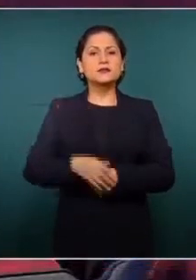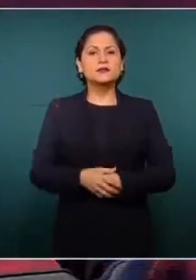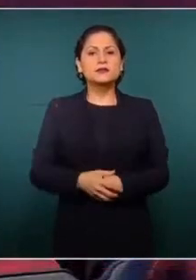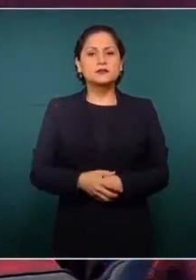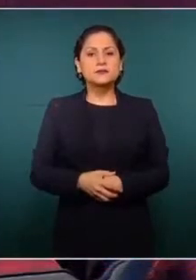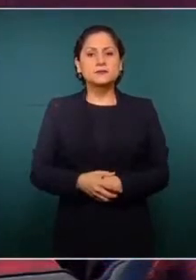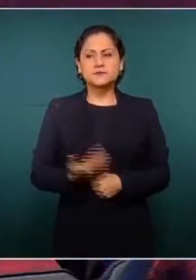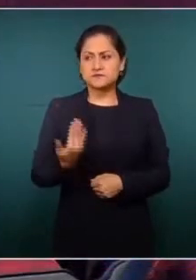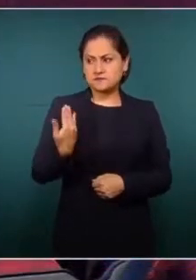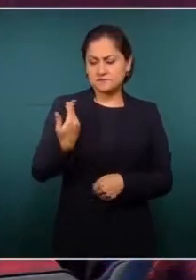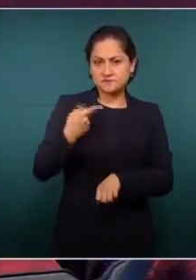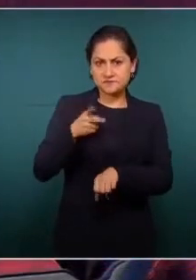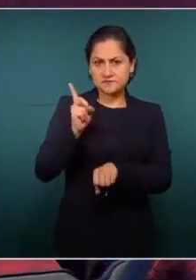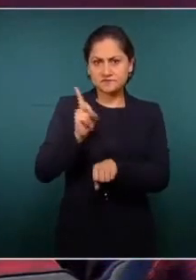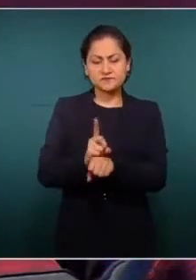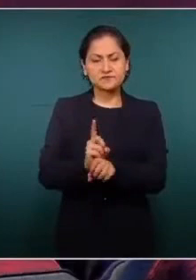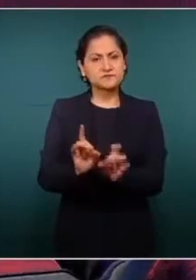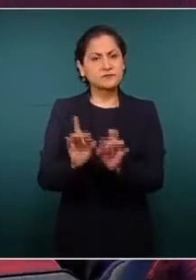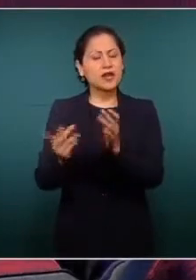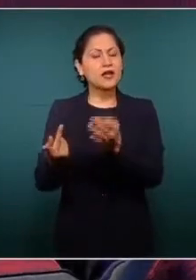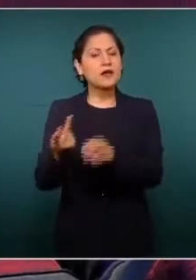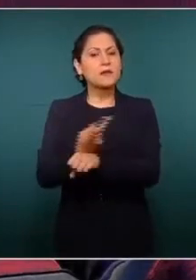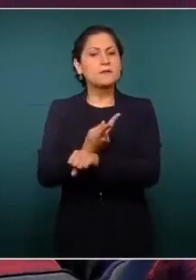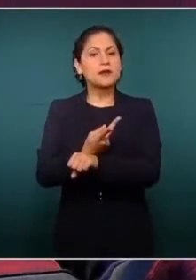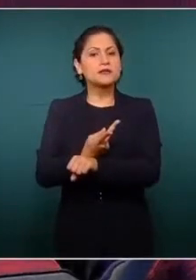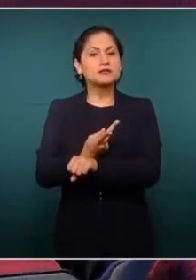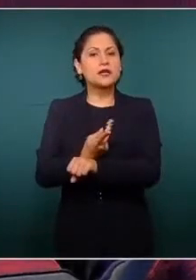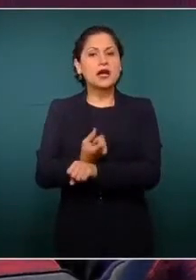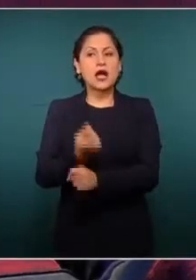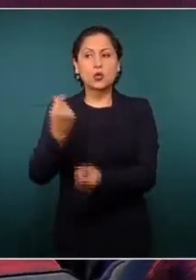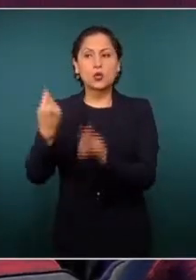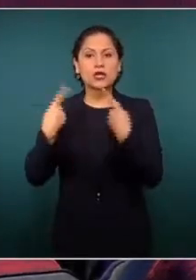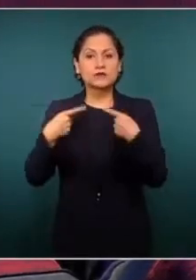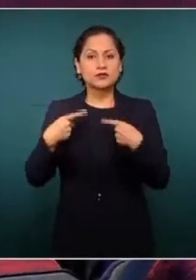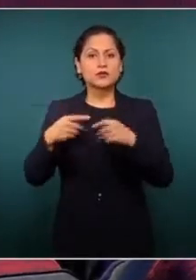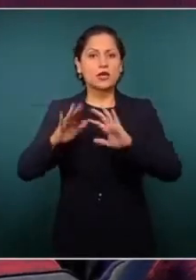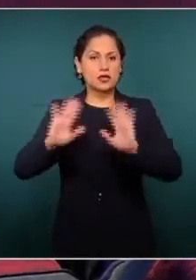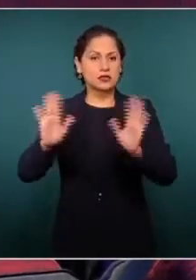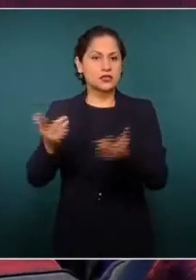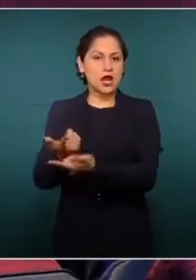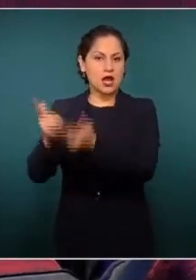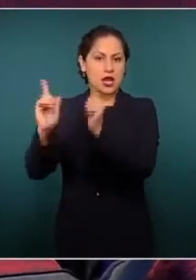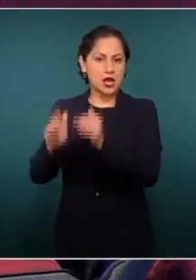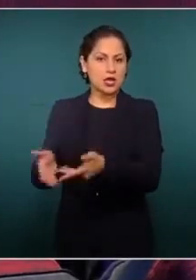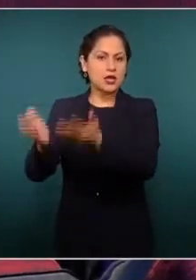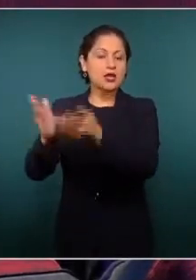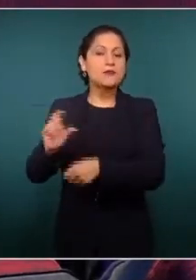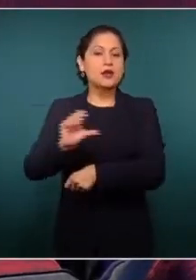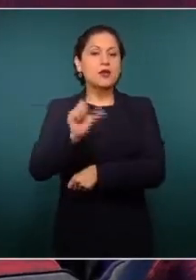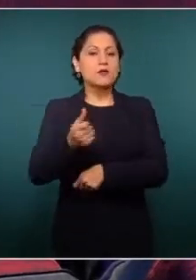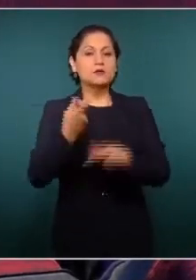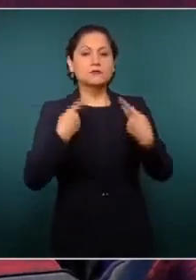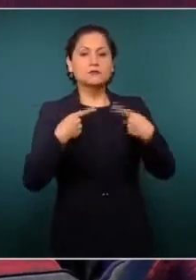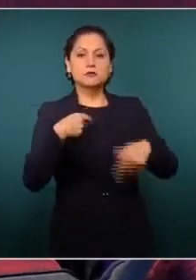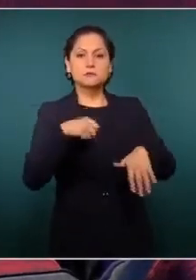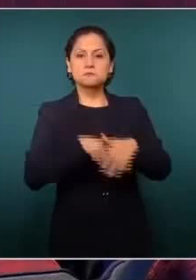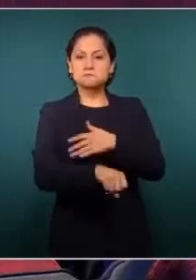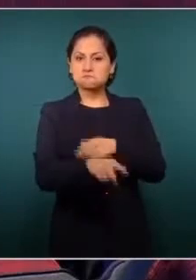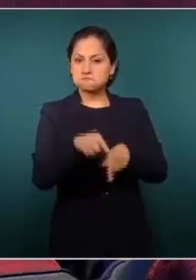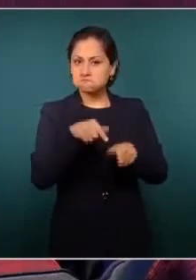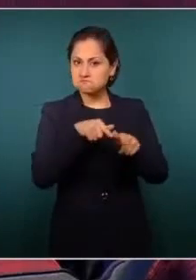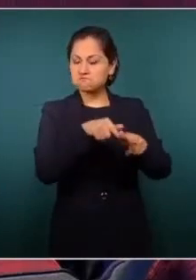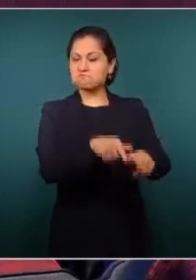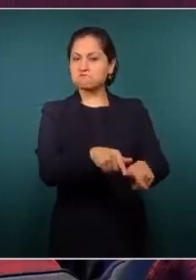hubieron hace unos días unos unas personas ya fueron liberadas y otras siguen en proceso si estas acusaciones